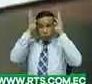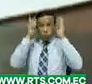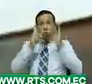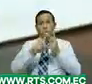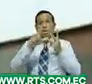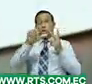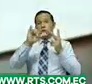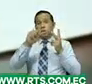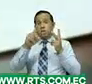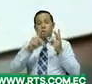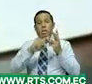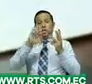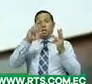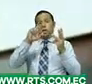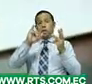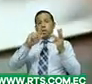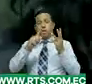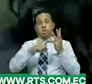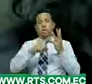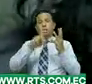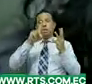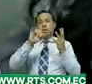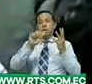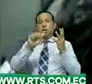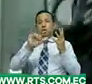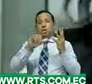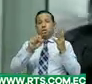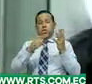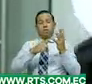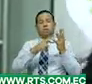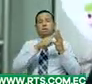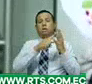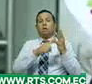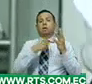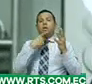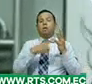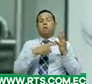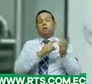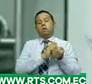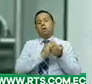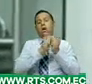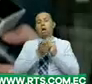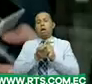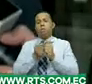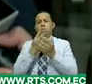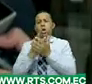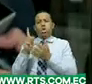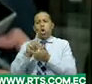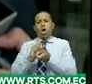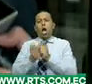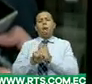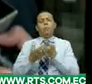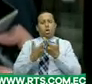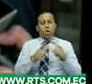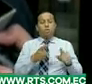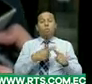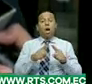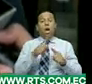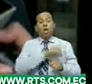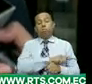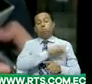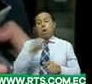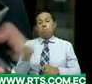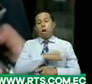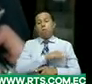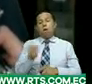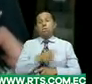A. y Daisy H. Según Albán, no apelarán la decisión del juez. Y el señor alcalde no va a ausentarse del país y